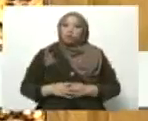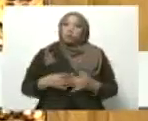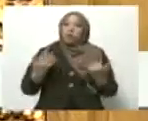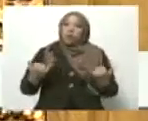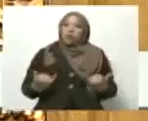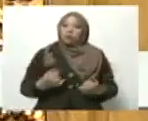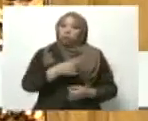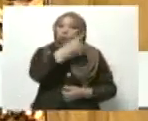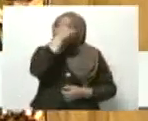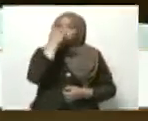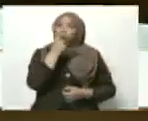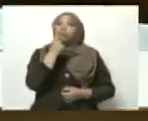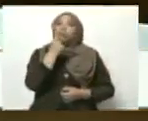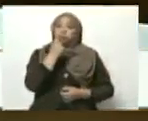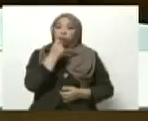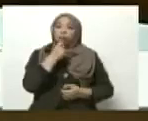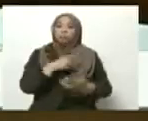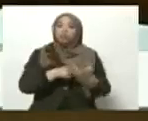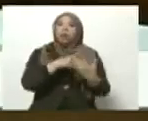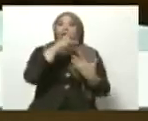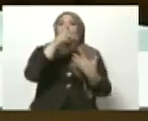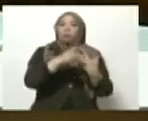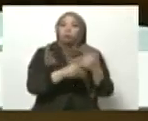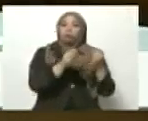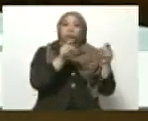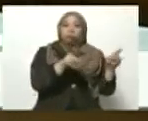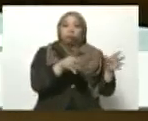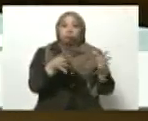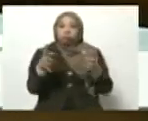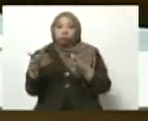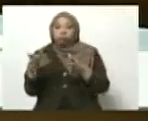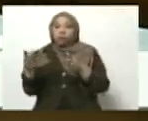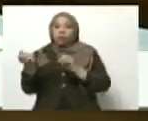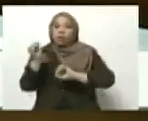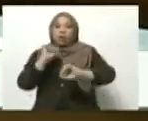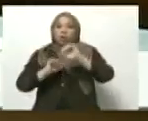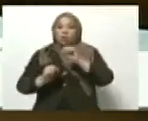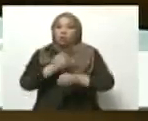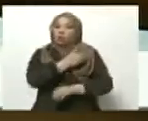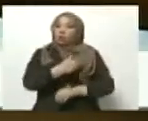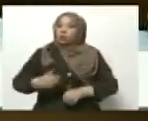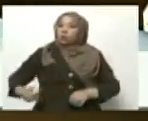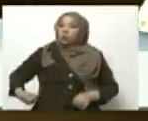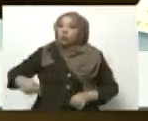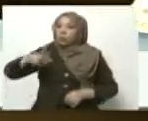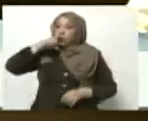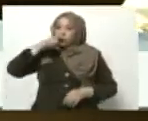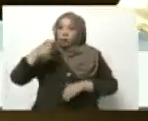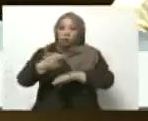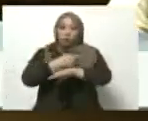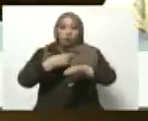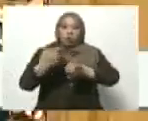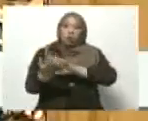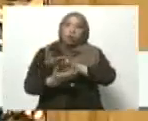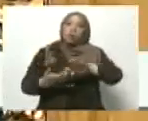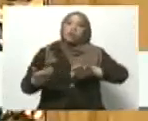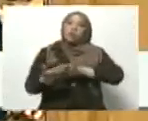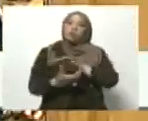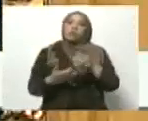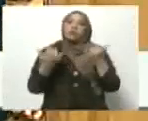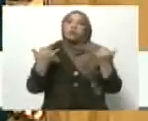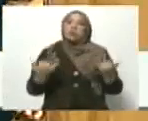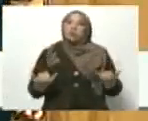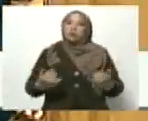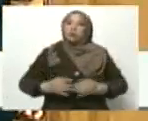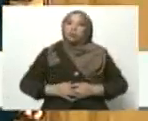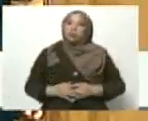serio, la planificación para derrocar al presidente, al gobierno revolucionario, a todo el gobierno, a la República, por favor. Esto no